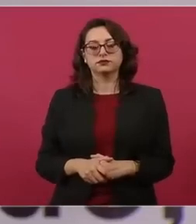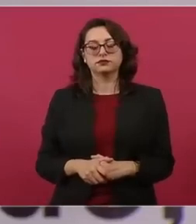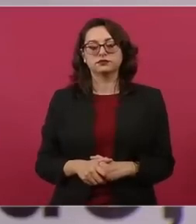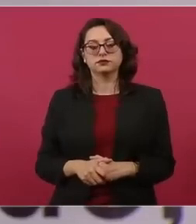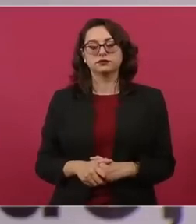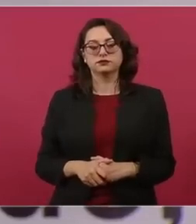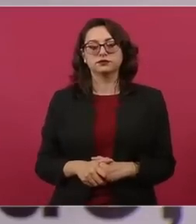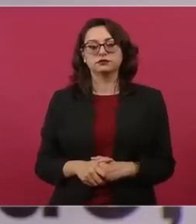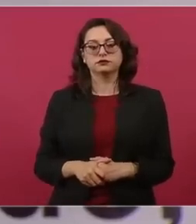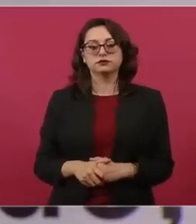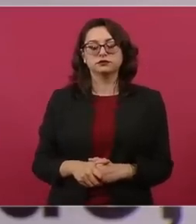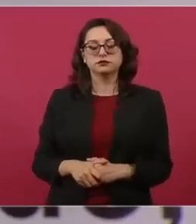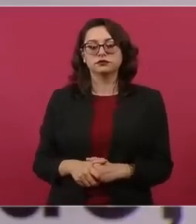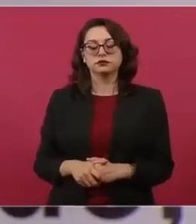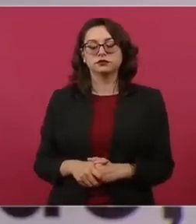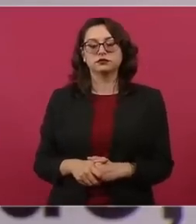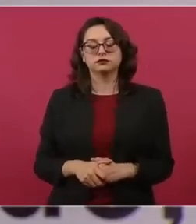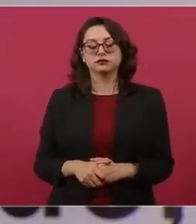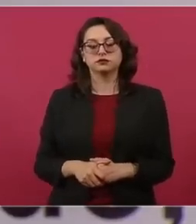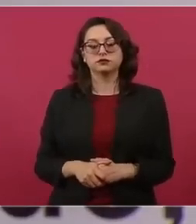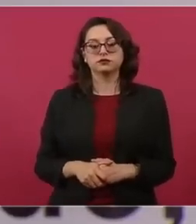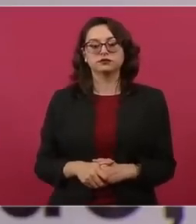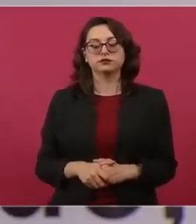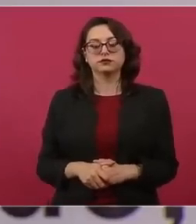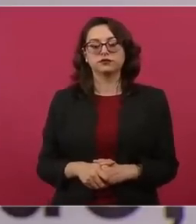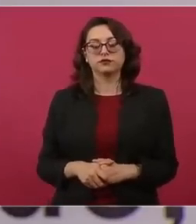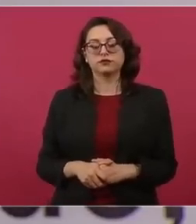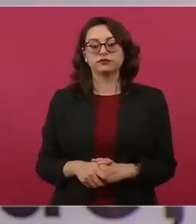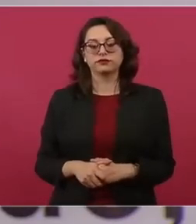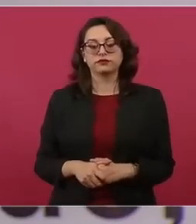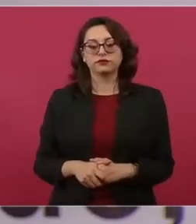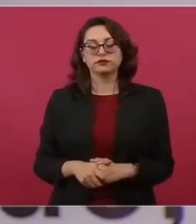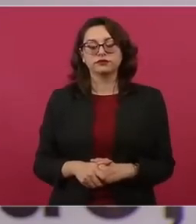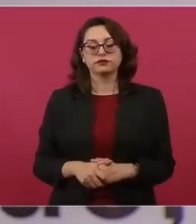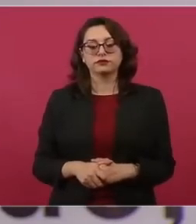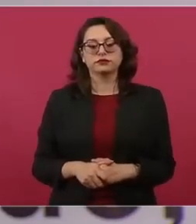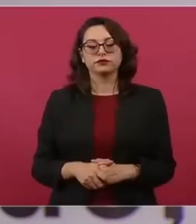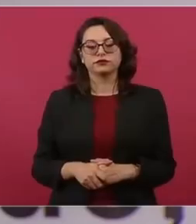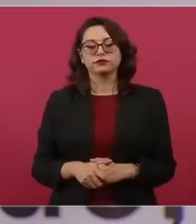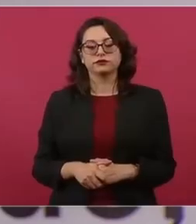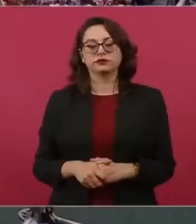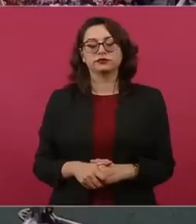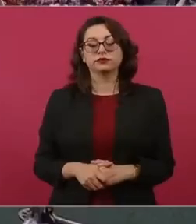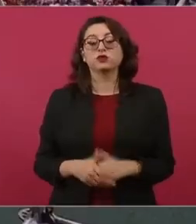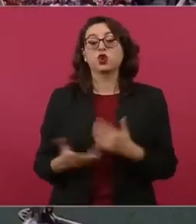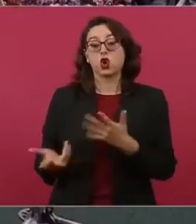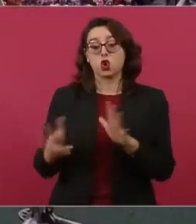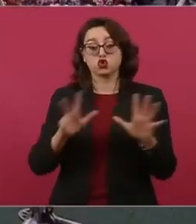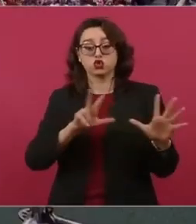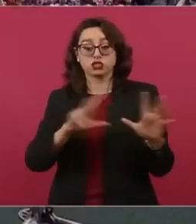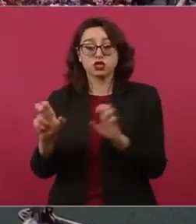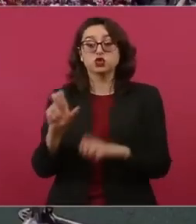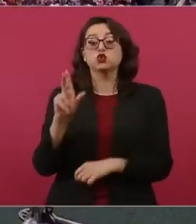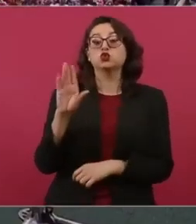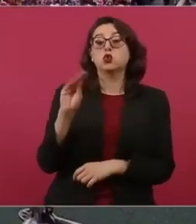basificado a 890 mil trabajadores de la